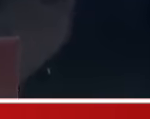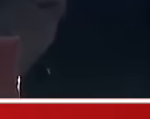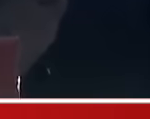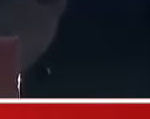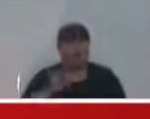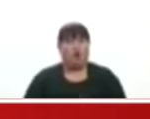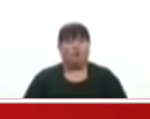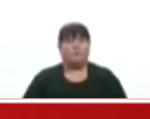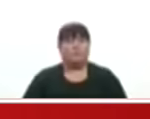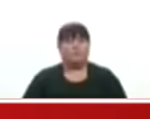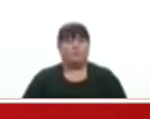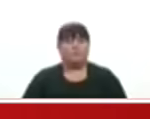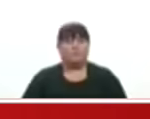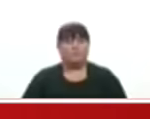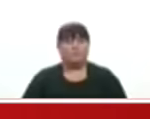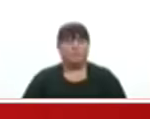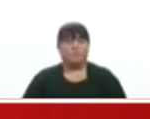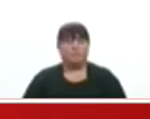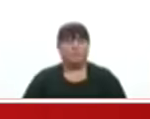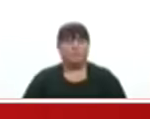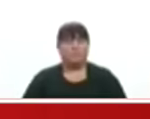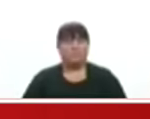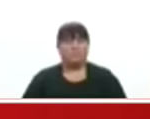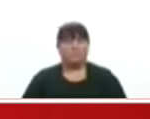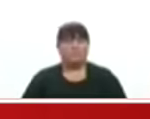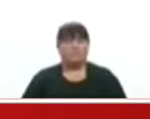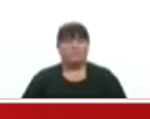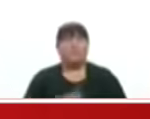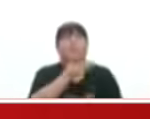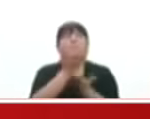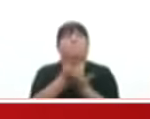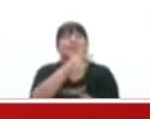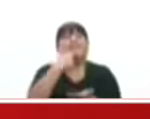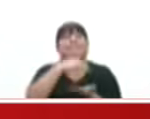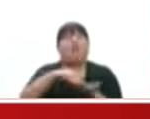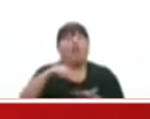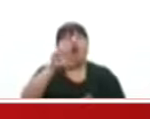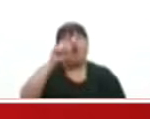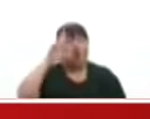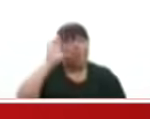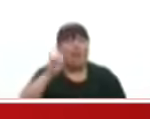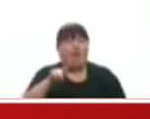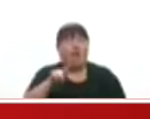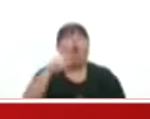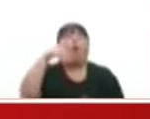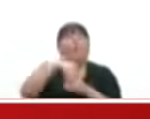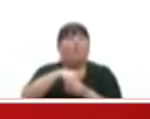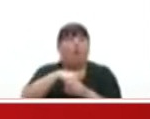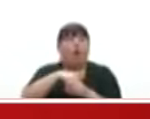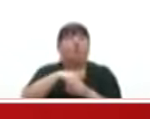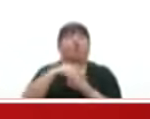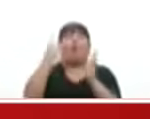Exacto. Me hace acordar a Pichetto diciendo, si hay que hacer algo, hagámoslo la ahora. Moción del y rápido. Romero. Sabe de política. Para el señor. La votación